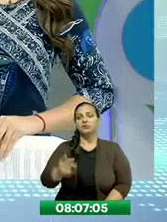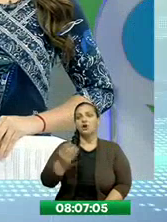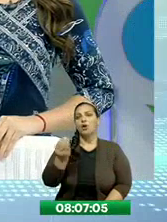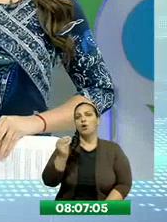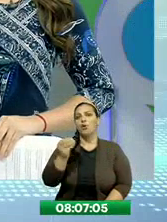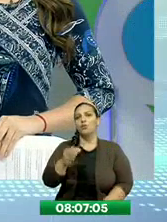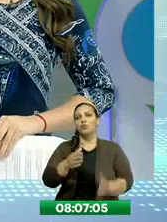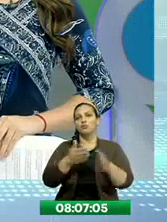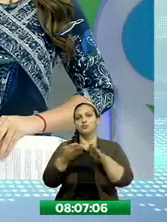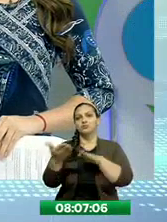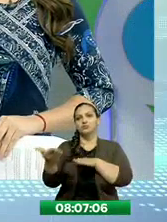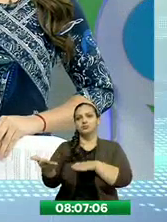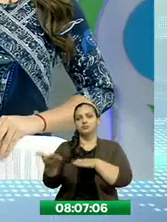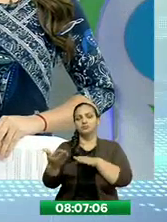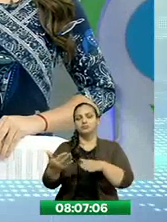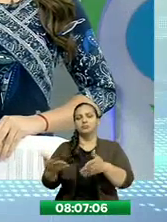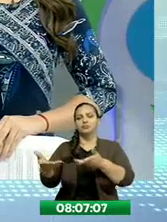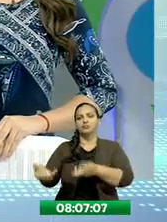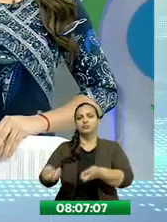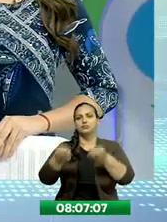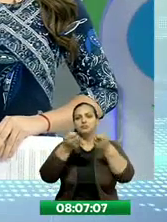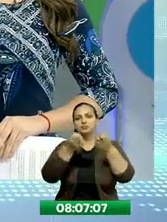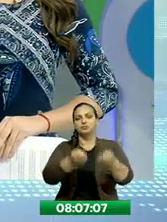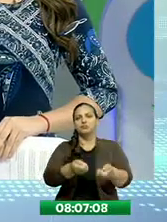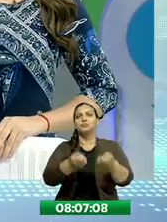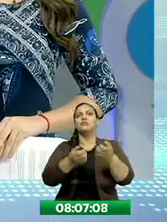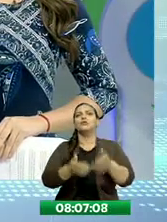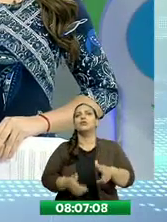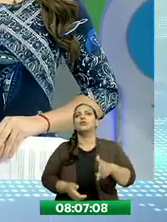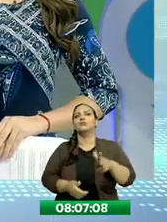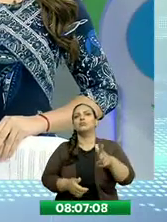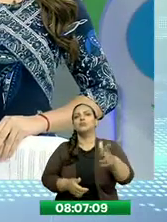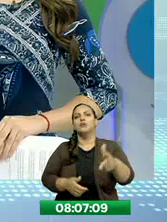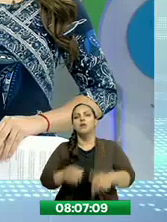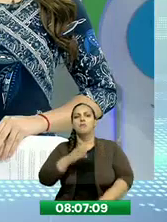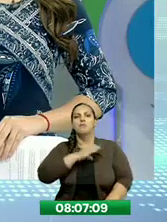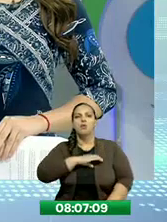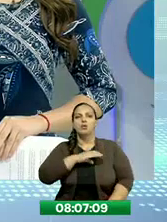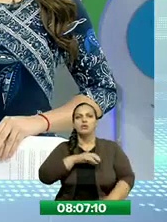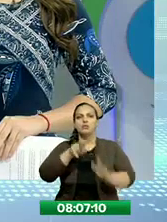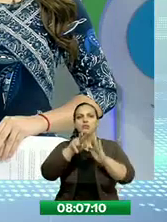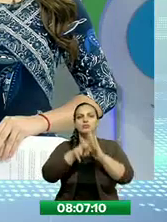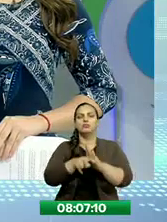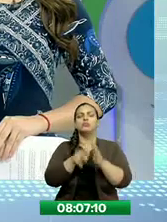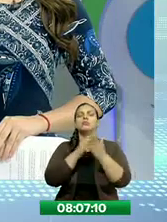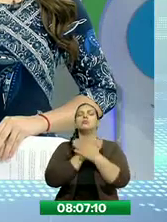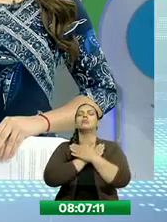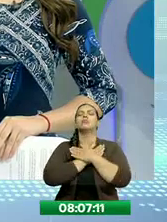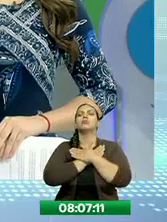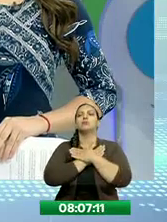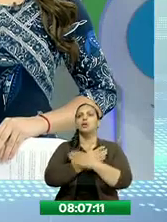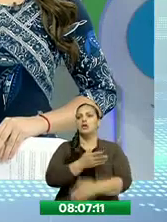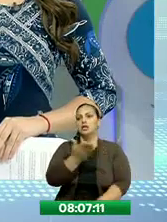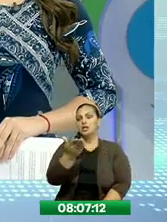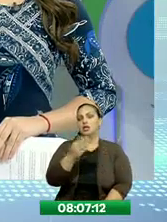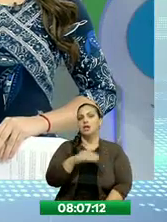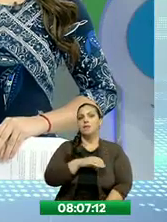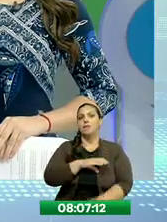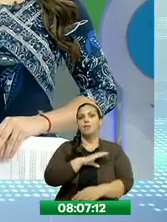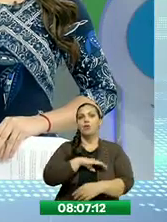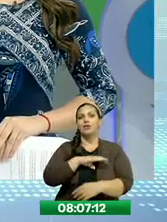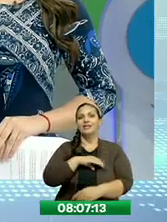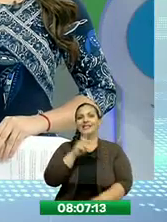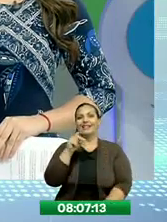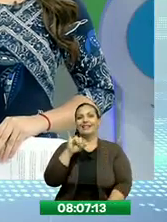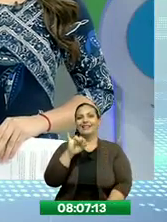Ahora mismo van a trasladar el cuerpo al laboratorio de criminalística, a la DINASET. Hemos intentado conversar con ellos, entendemos, son las primeras labores que realizan.